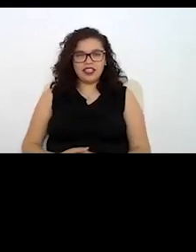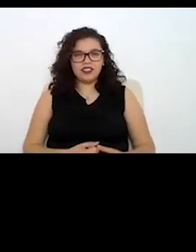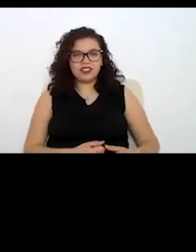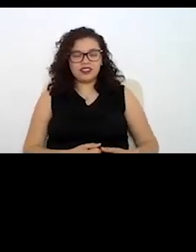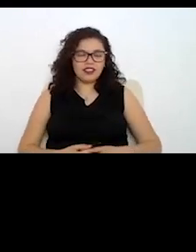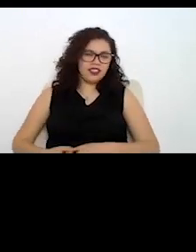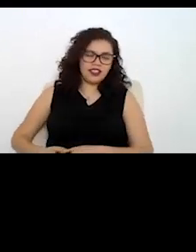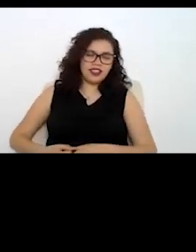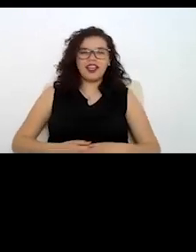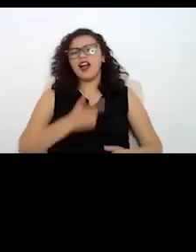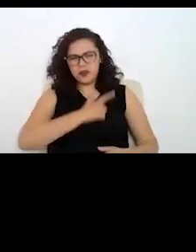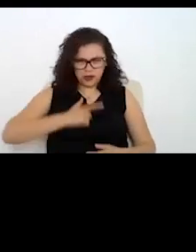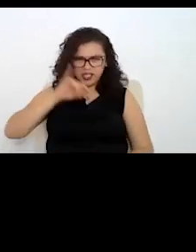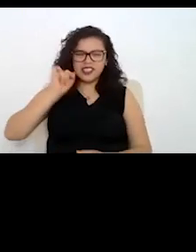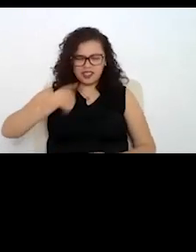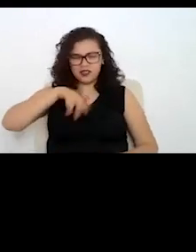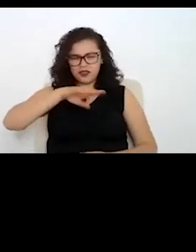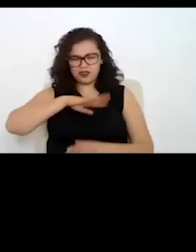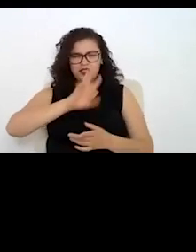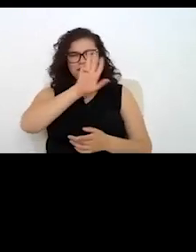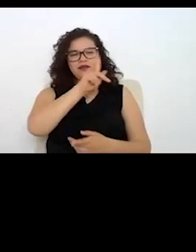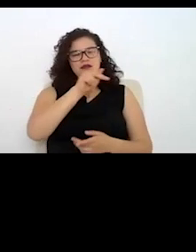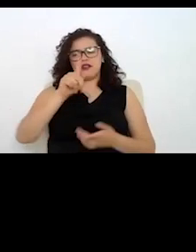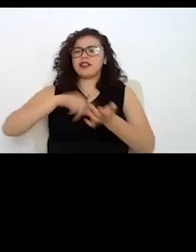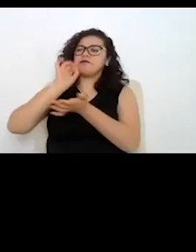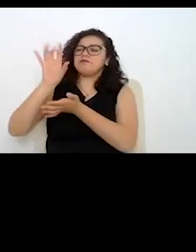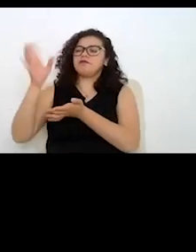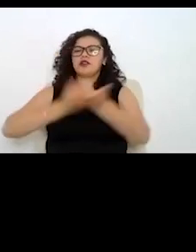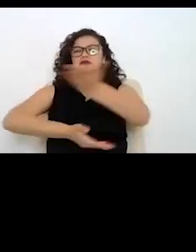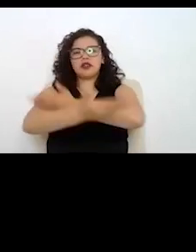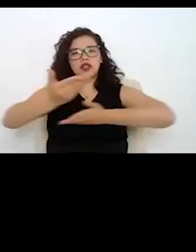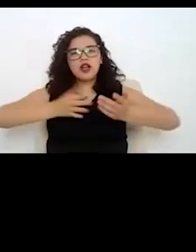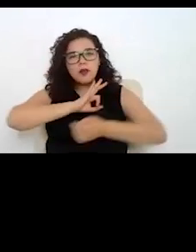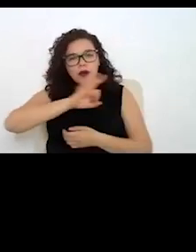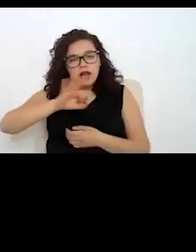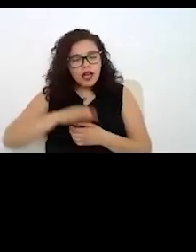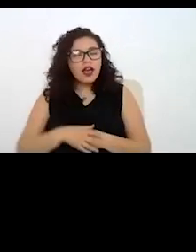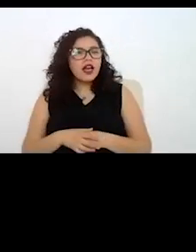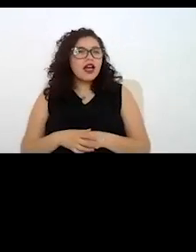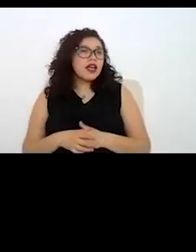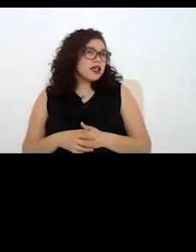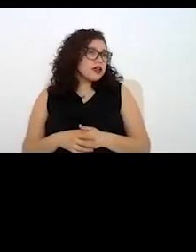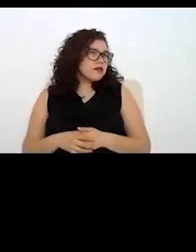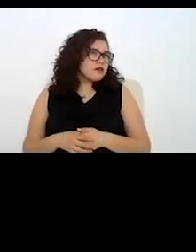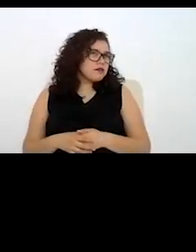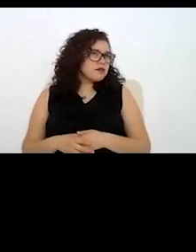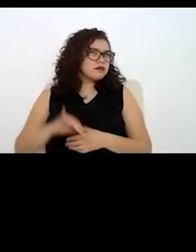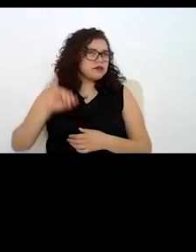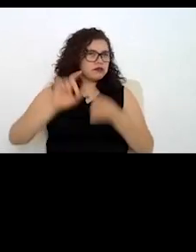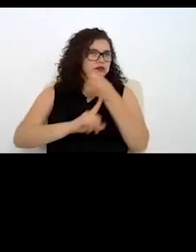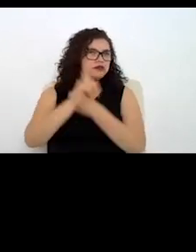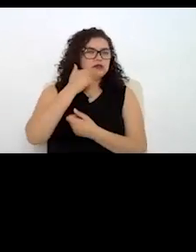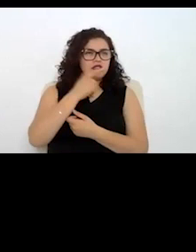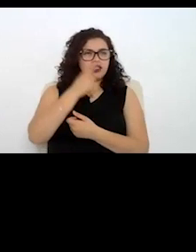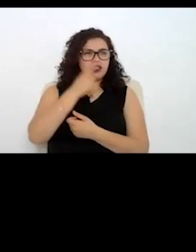Claro, con muchísimo gusto. Les hacemos llegar la presentación para que la puedan compartir. Y sí, sin problema les podemos compartir la